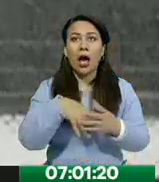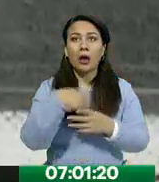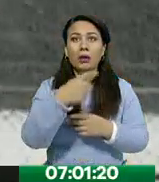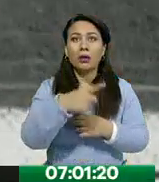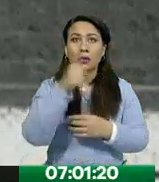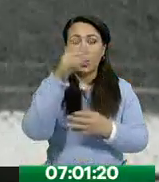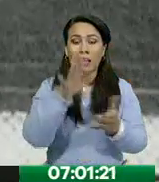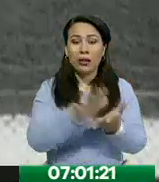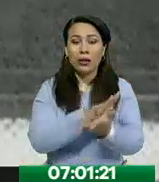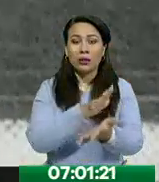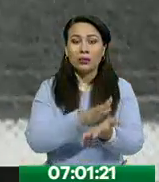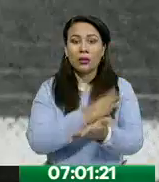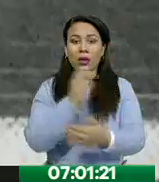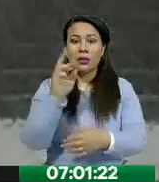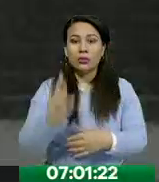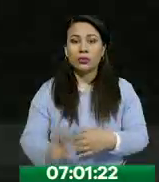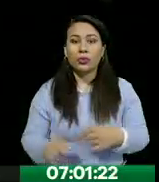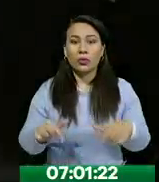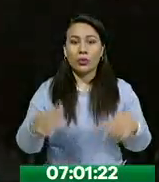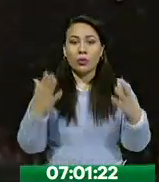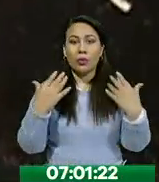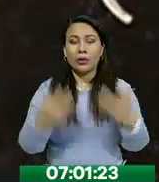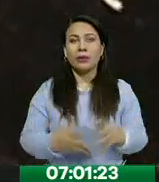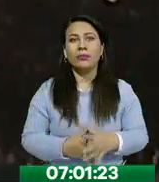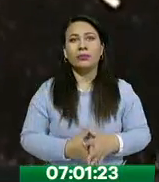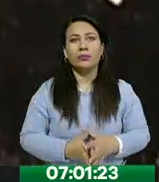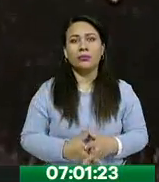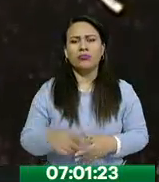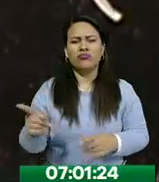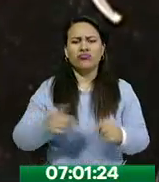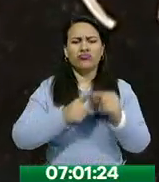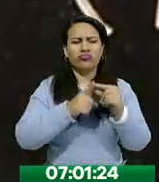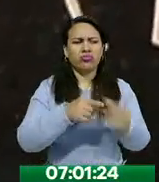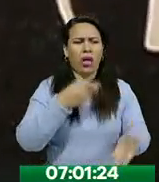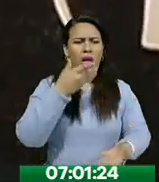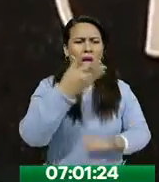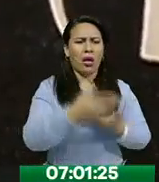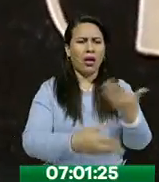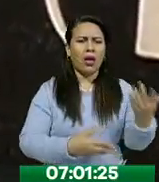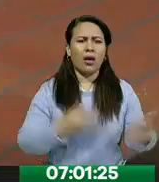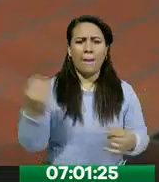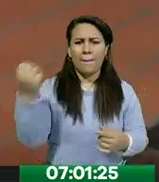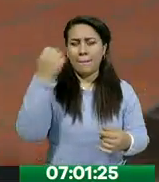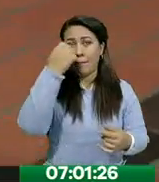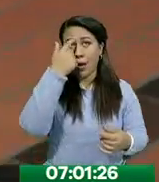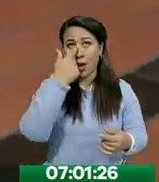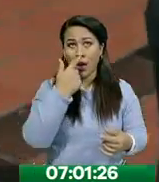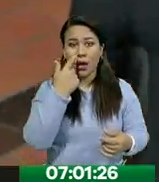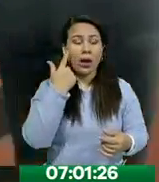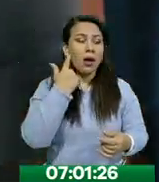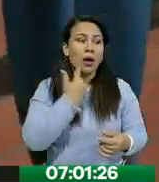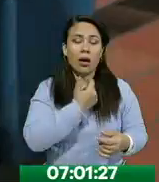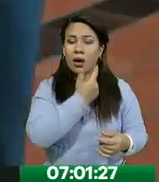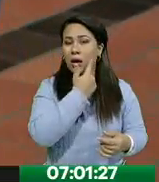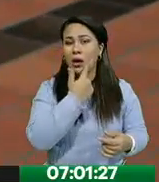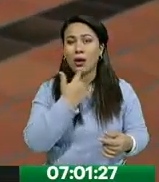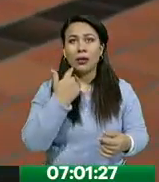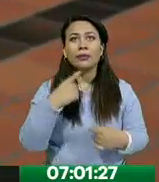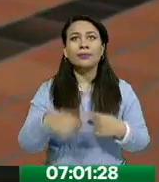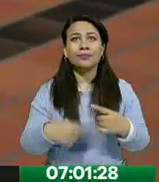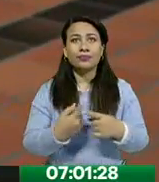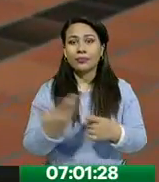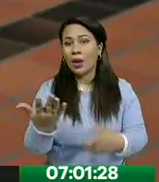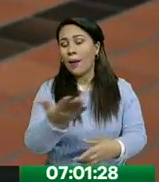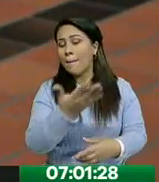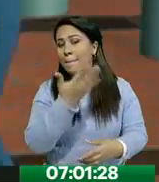institución ubicada al sur de Guayaquil. Sí, tal y cual, ¿qué piensas que no te puedo pegar? Y me cacheteó primero ella. Cuando le devolvió la cachetada se